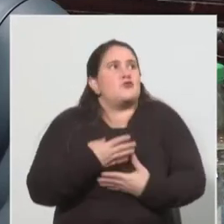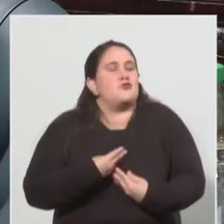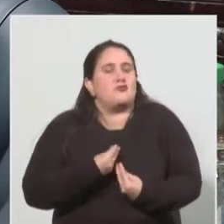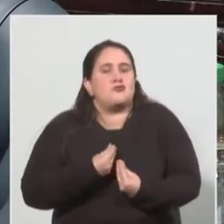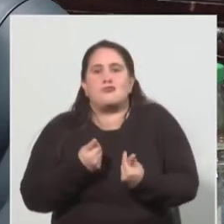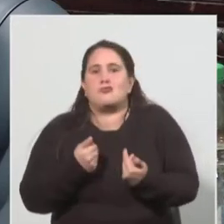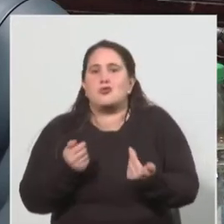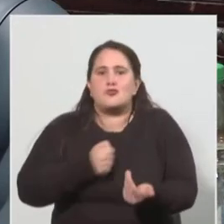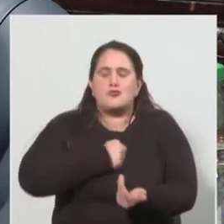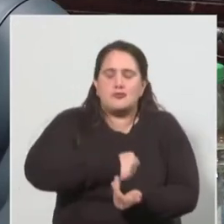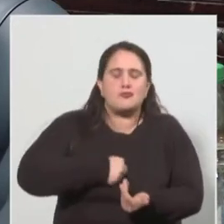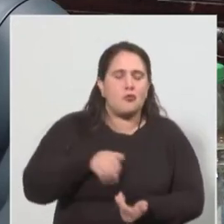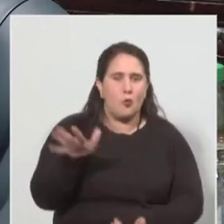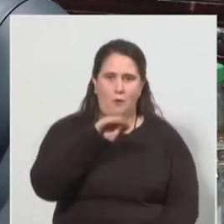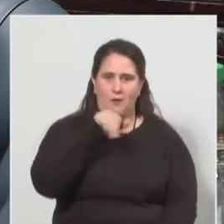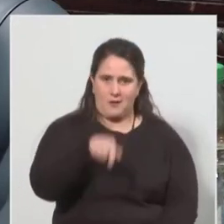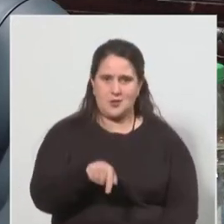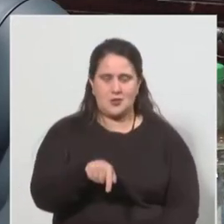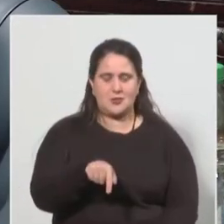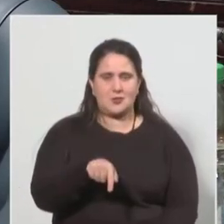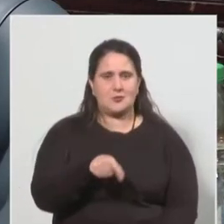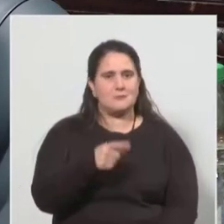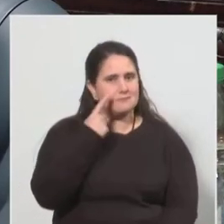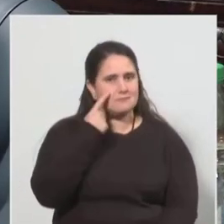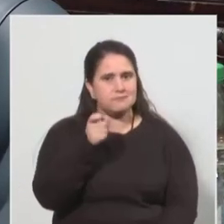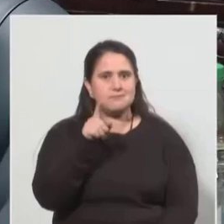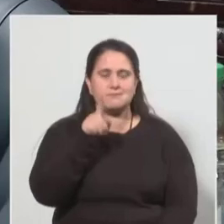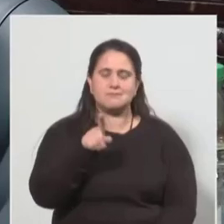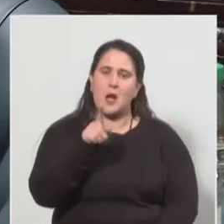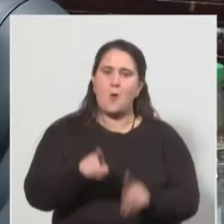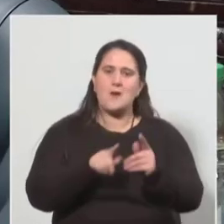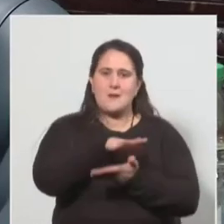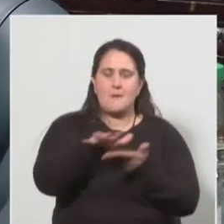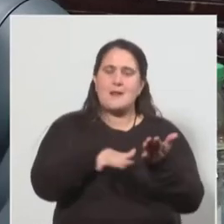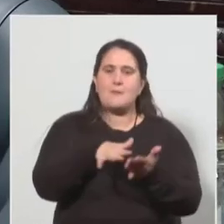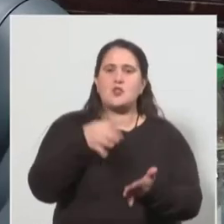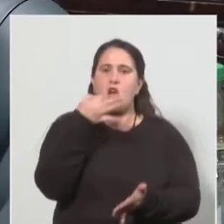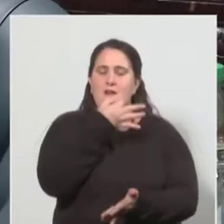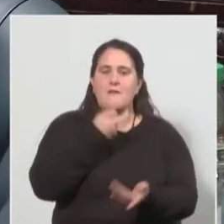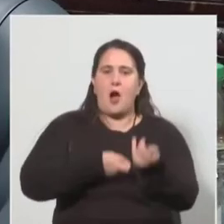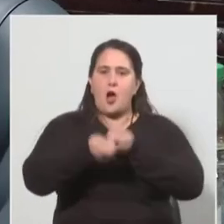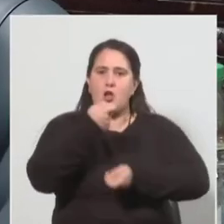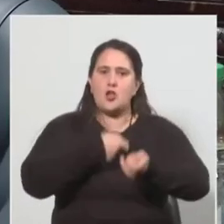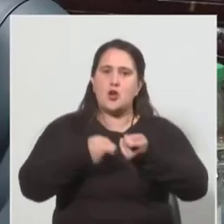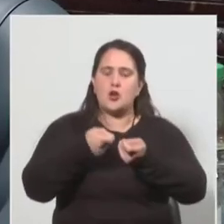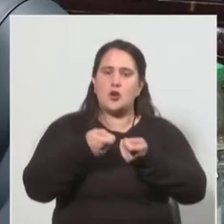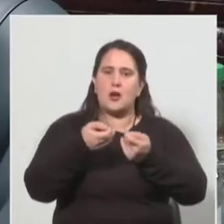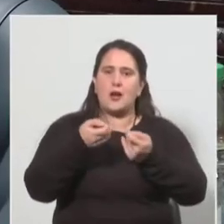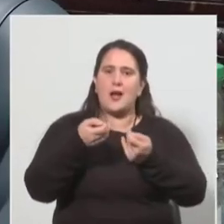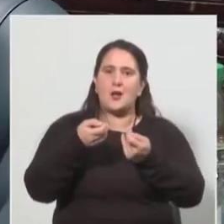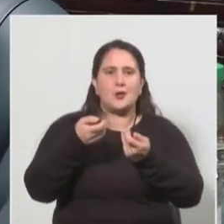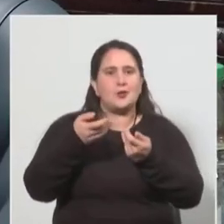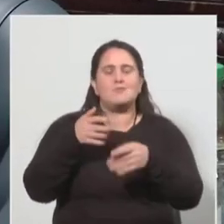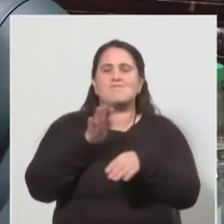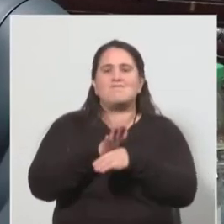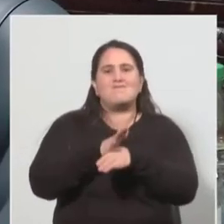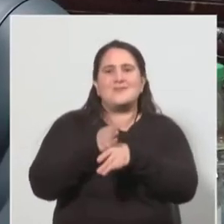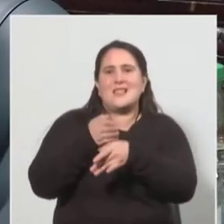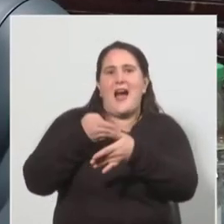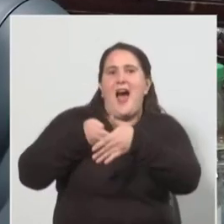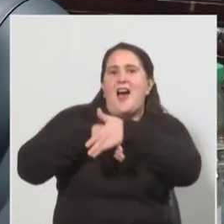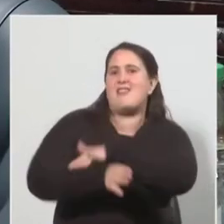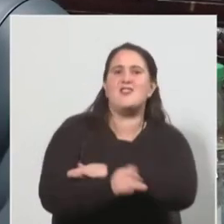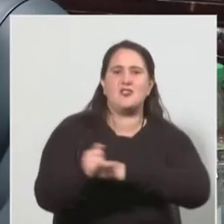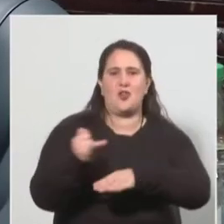propia. Vemos con tristeza casos en los que el narcotráfico ha penetrado las instituciones del